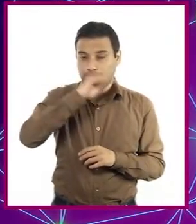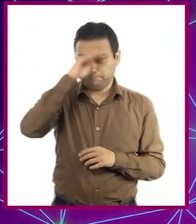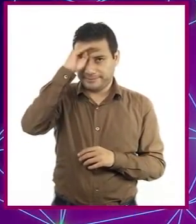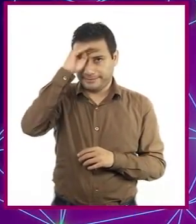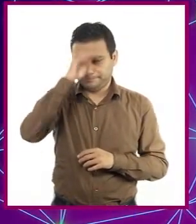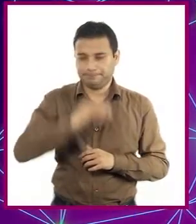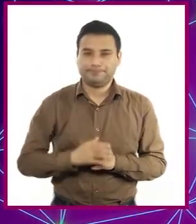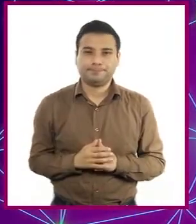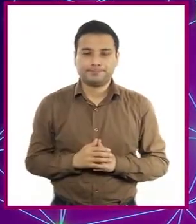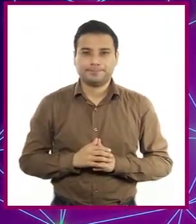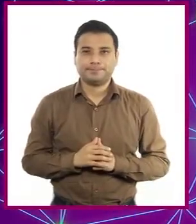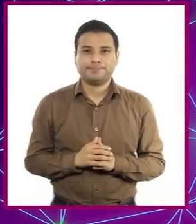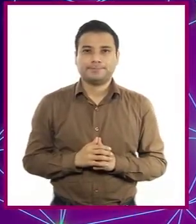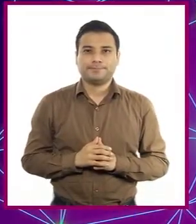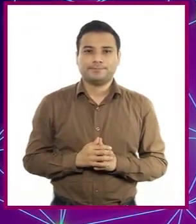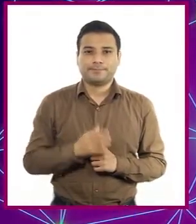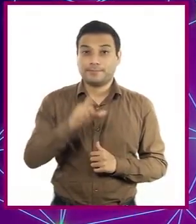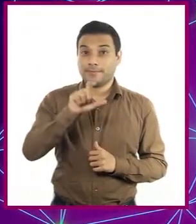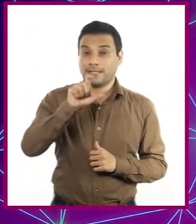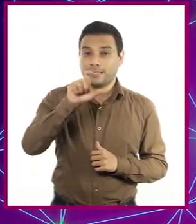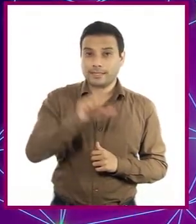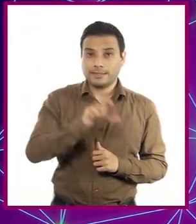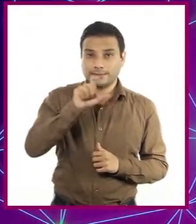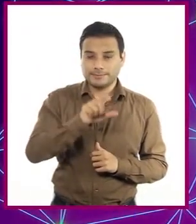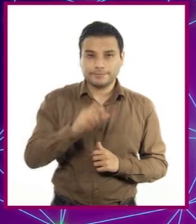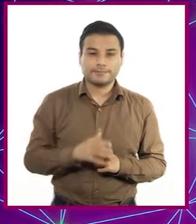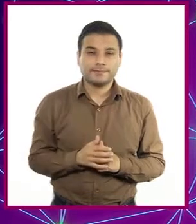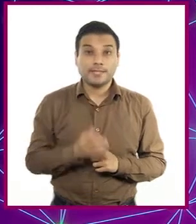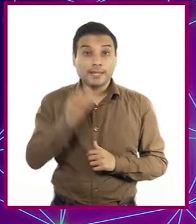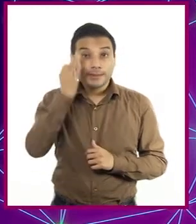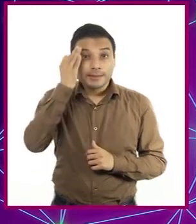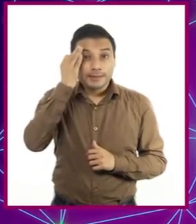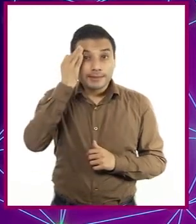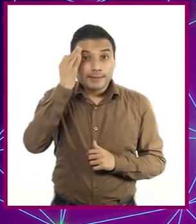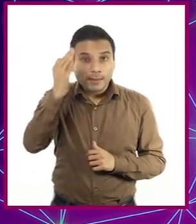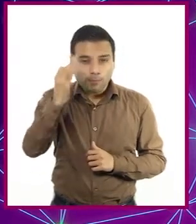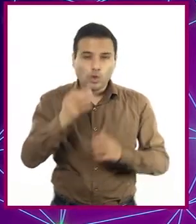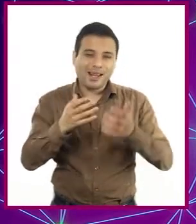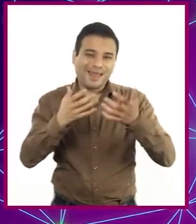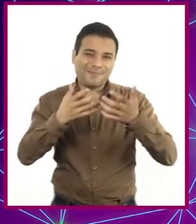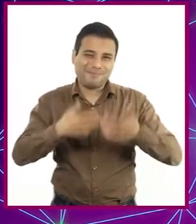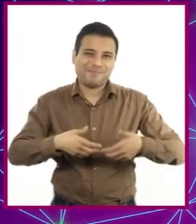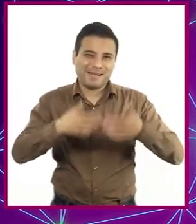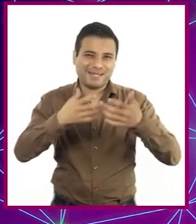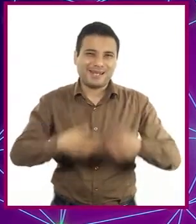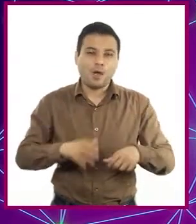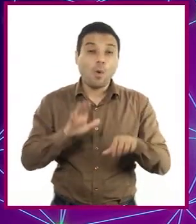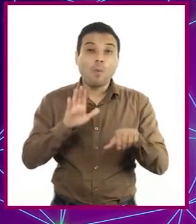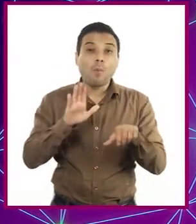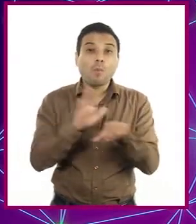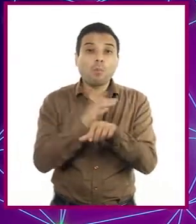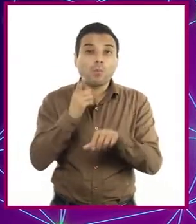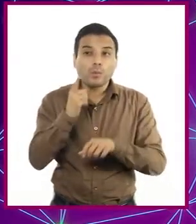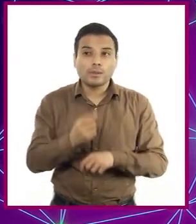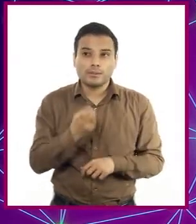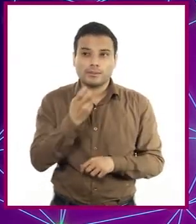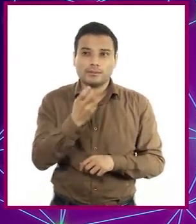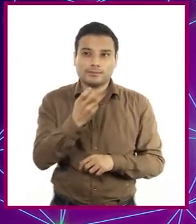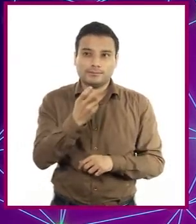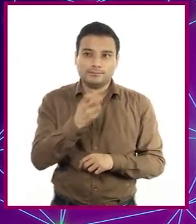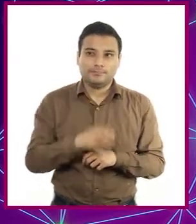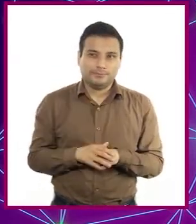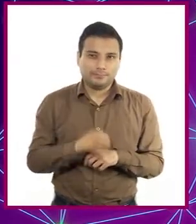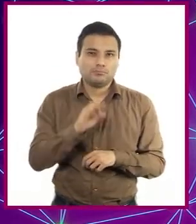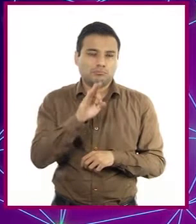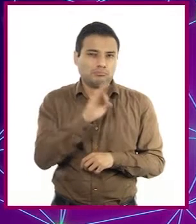Se asigna la variable X al tiempo de operación de la máquina caladora, ya que es la variable independiente. Entonces,